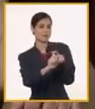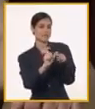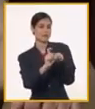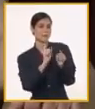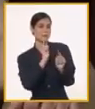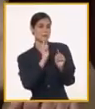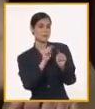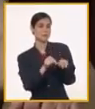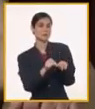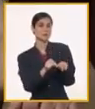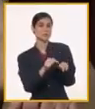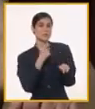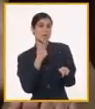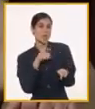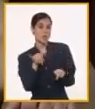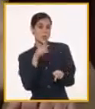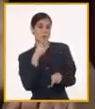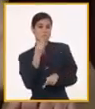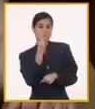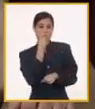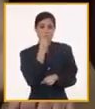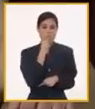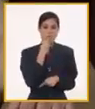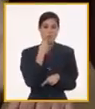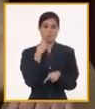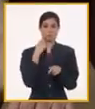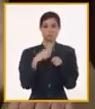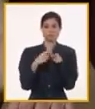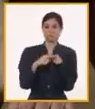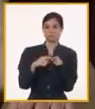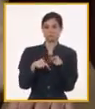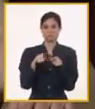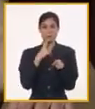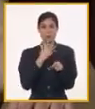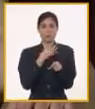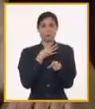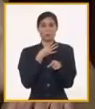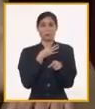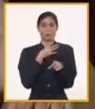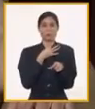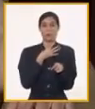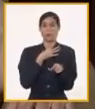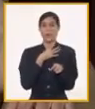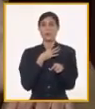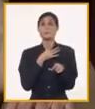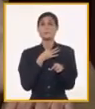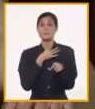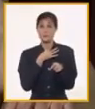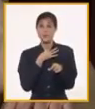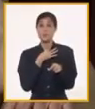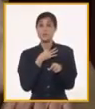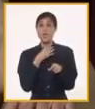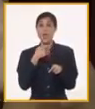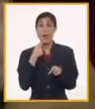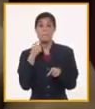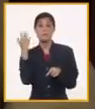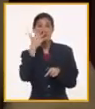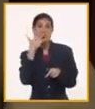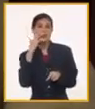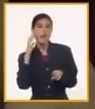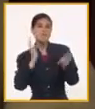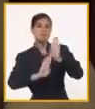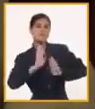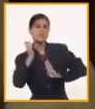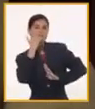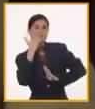de lo que nosotros comíamos y le metió una filipa porque eran unos muertos de hambre y qué sé yo, ¿verdad? Lo defendió y hubo